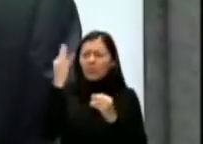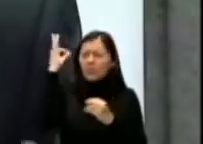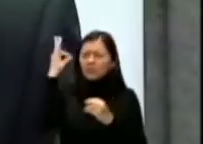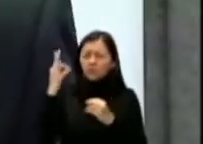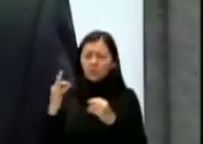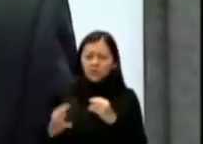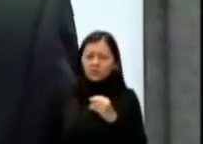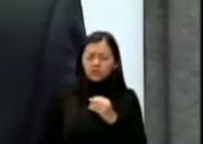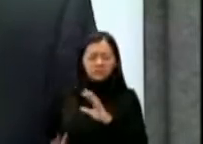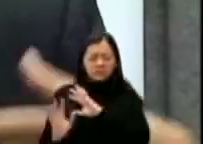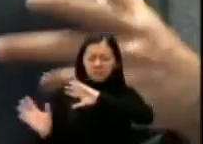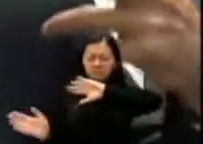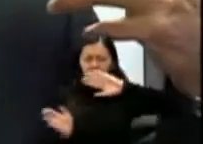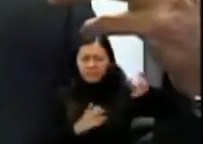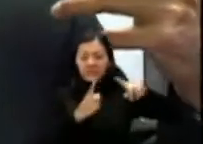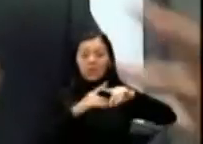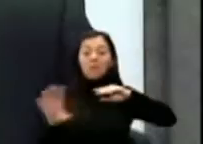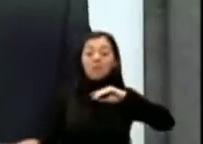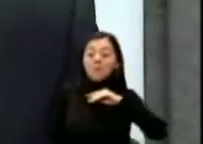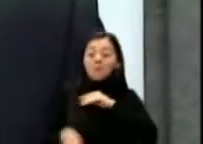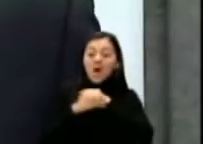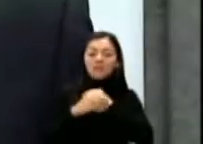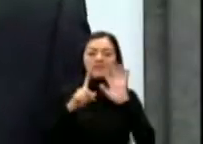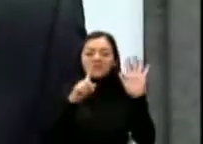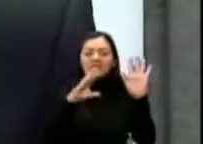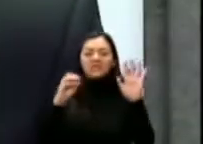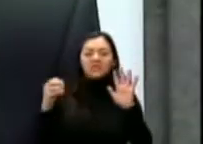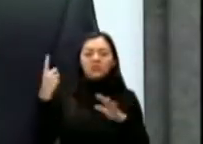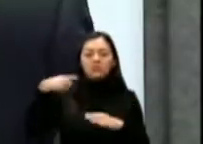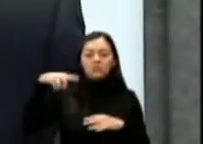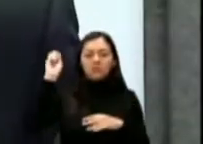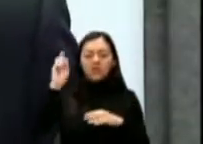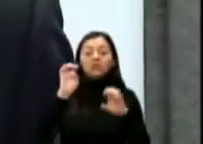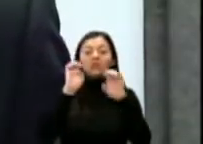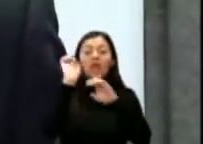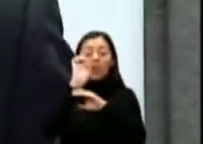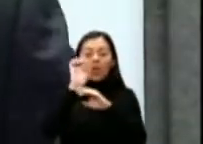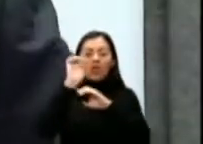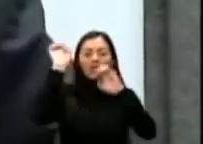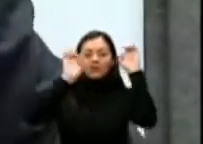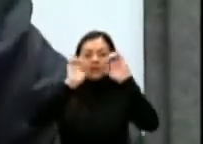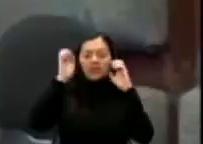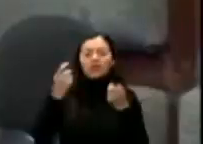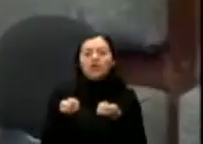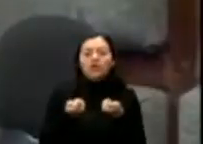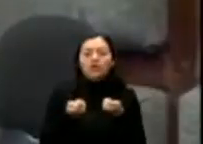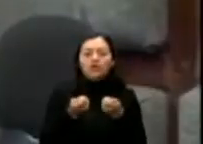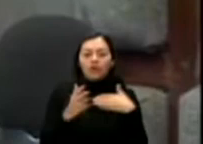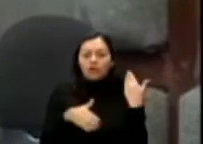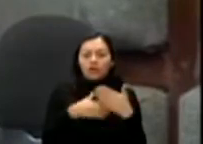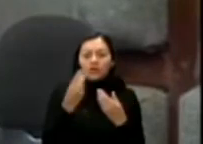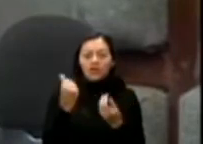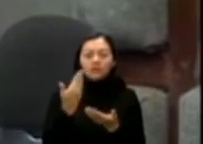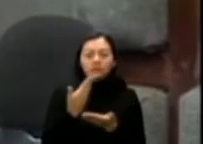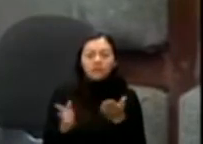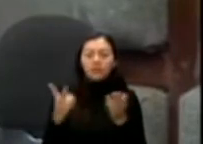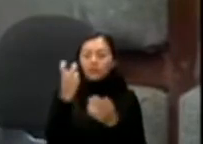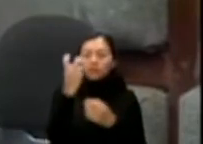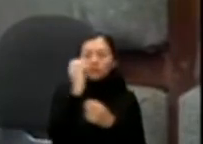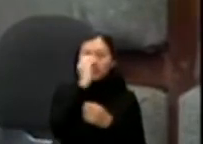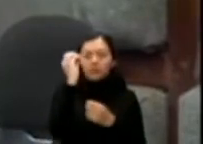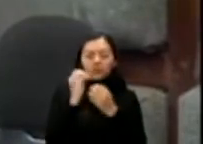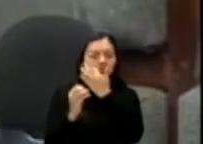los verdes autónomos descentralizados tiene ustedes los presupuestos gobiernos autónomos descentralizados que vamos a dar algunas cifras que generarán impacto en la ciudadanía